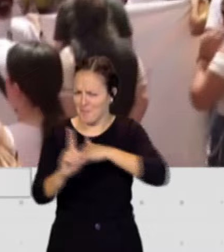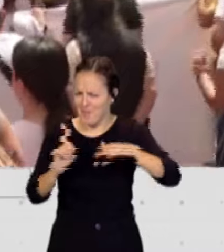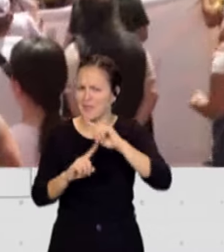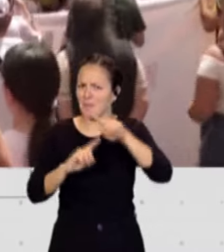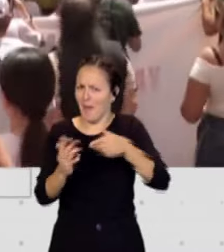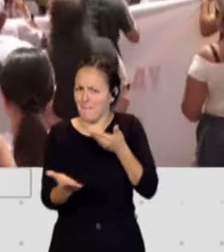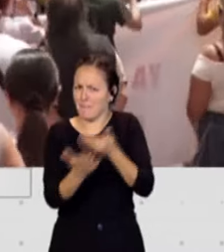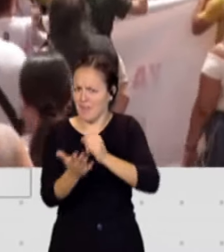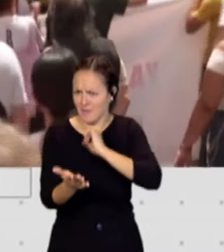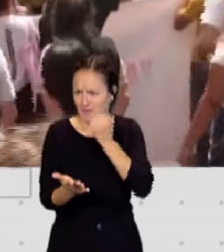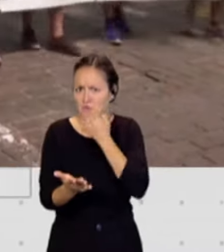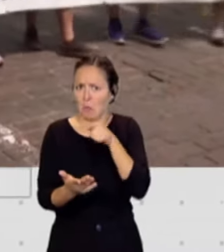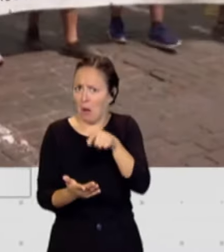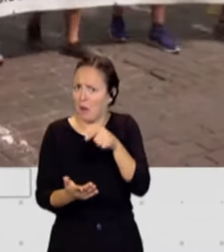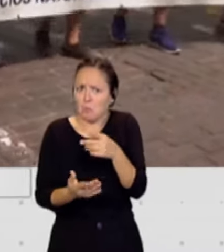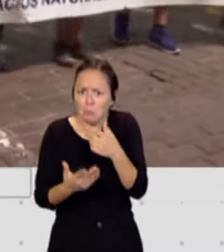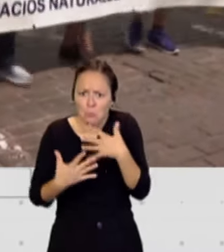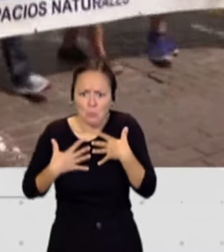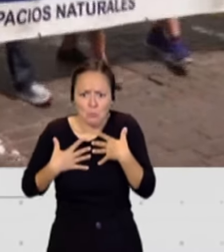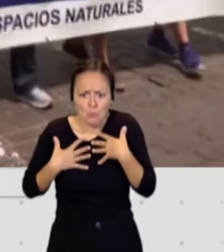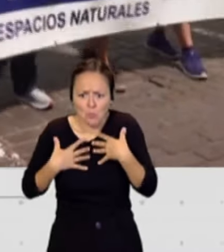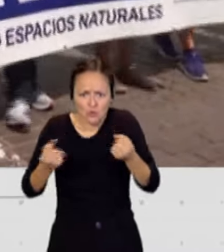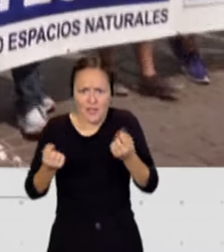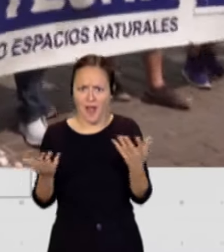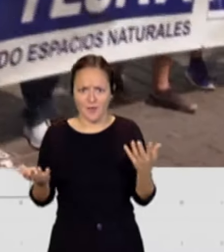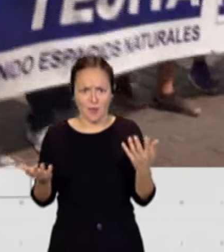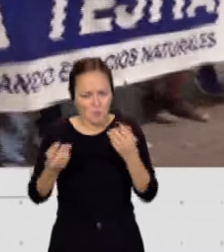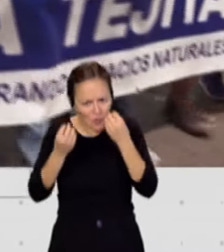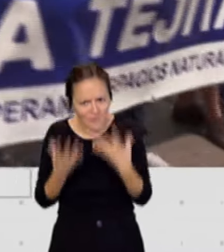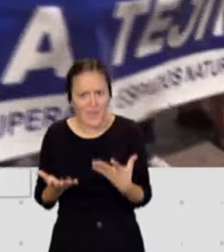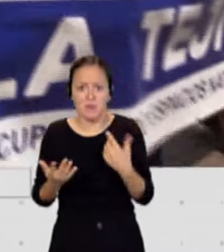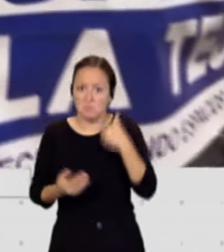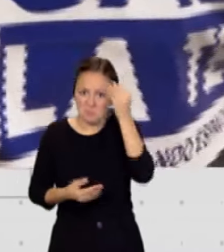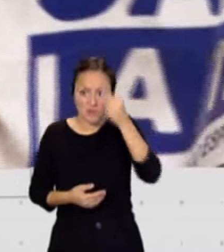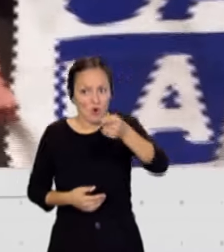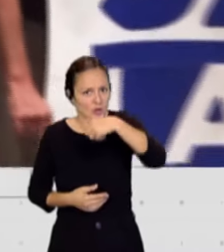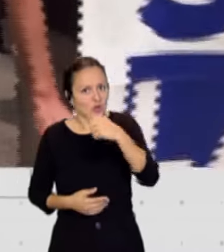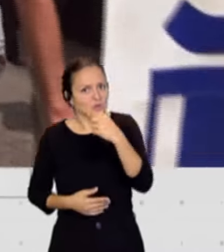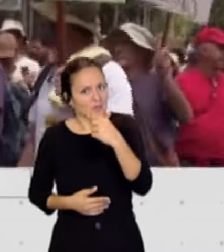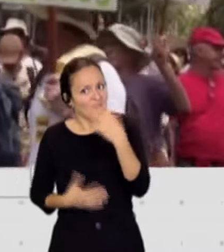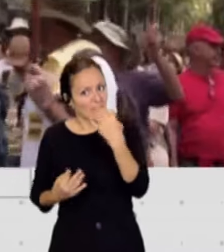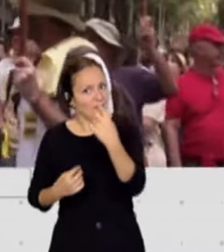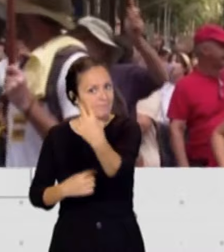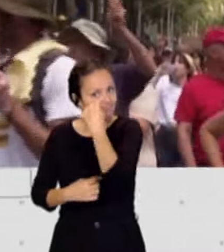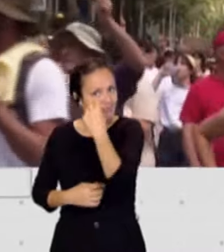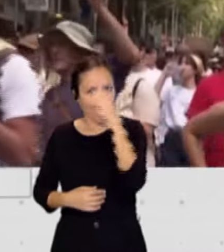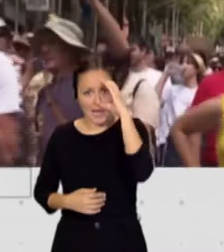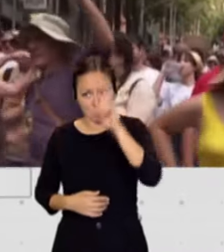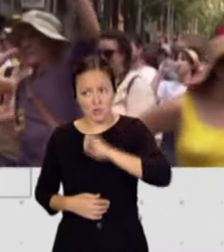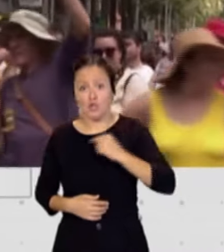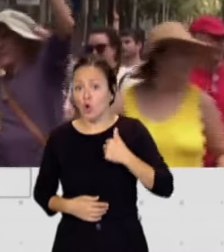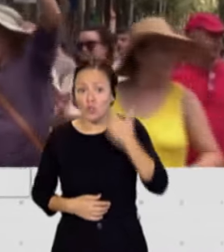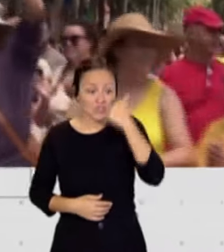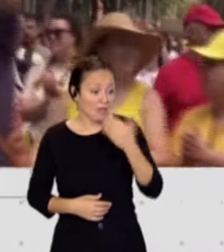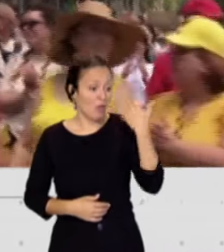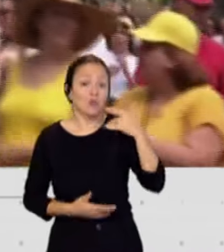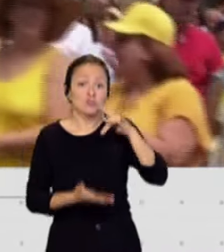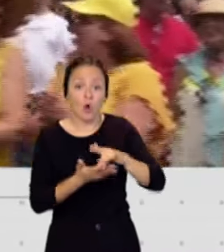reivindicación tan sana que estuvo allí Así que yo creo que se lo deberían tomar en serio Porque yo salí ese sábado y puedo salir todos los sábados que me